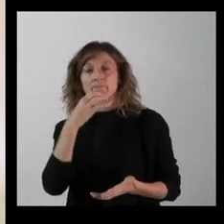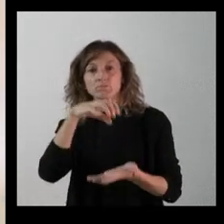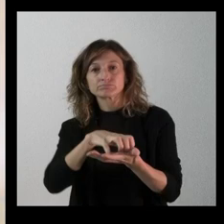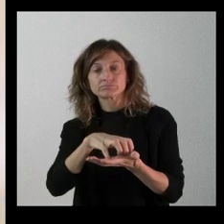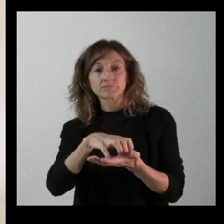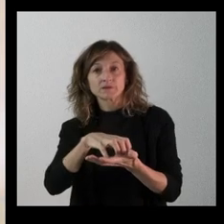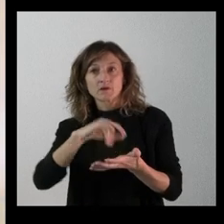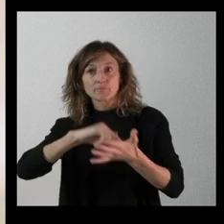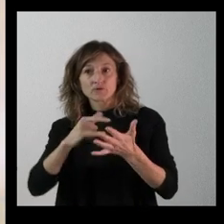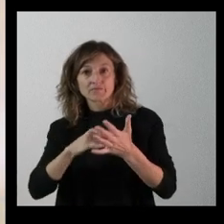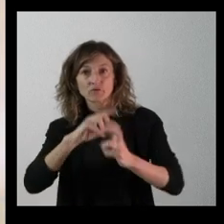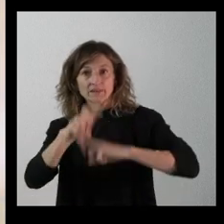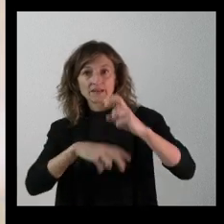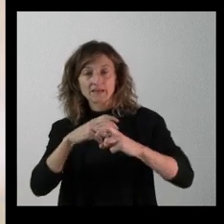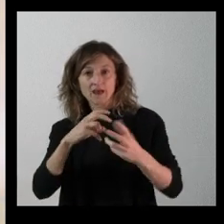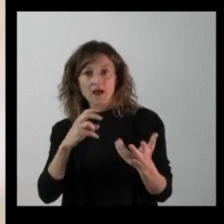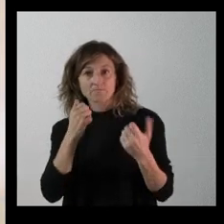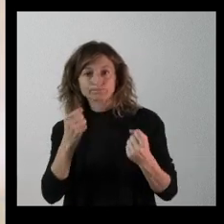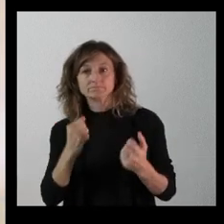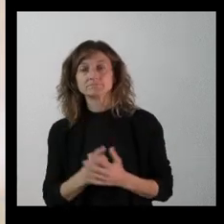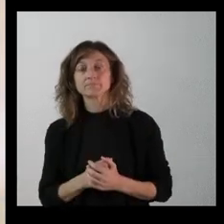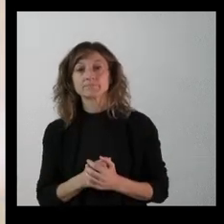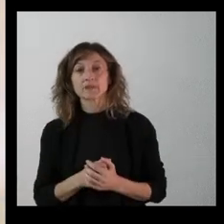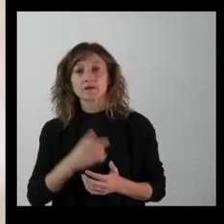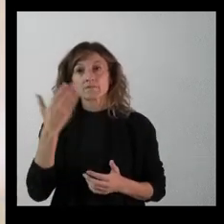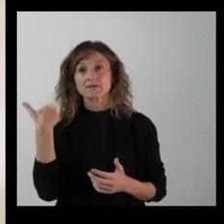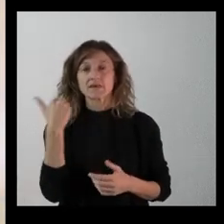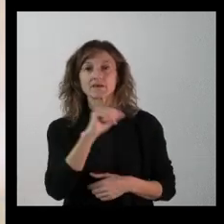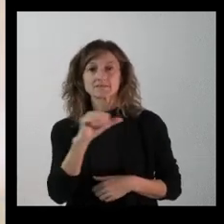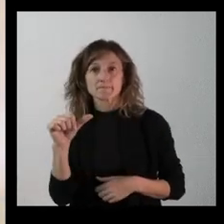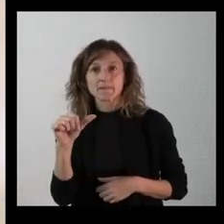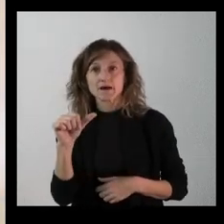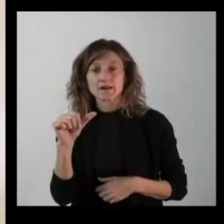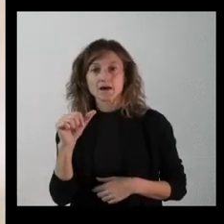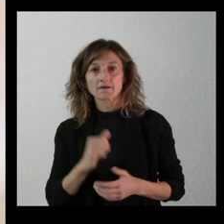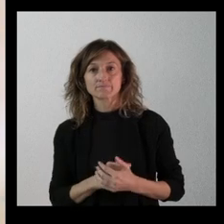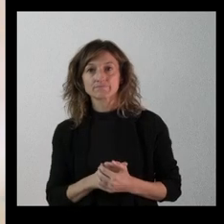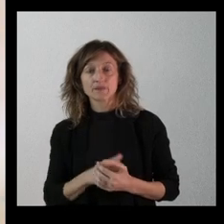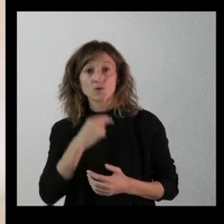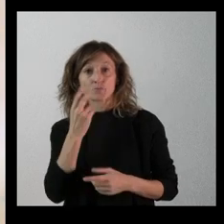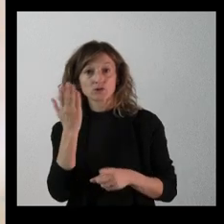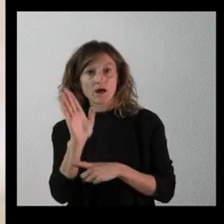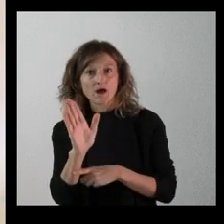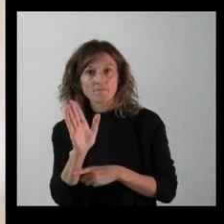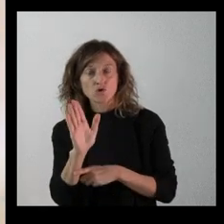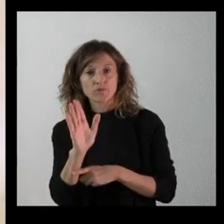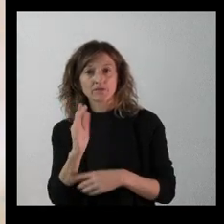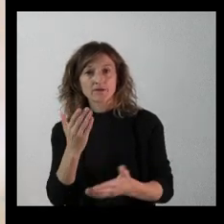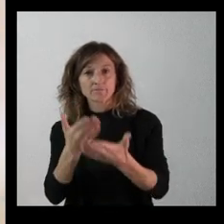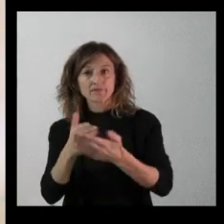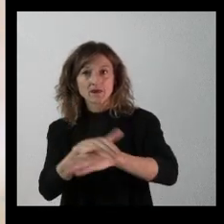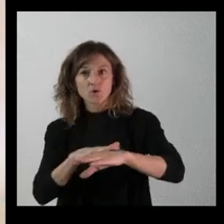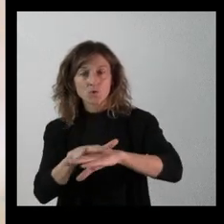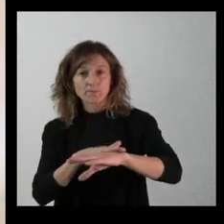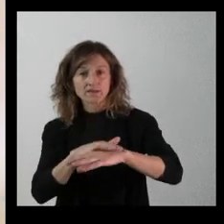de energía renovables y teniendo en cuenta que la semana pasada creo que fue el propio portavoz pedía al gobierno que